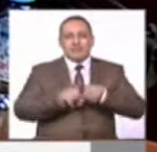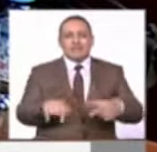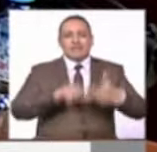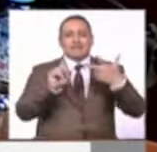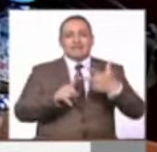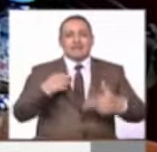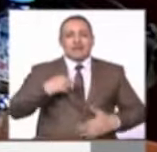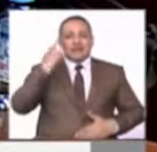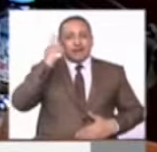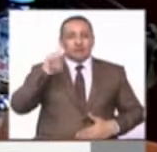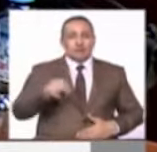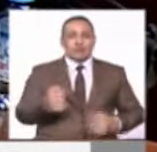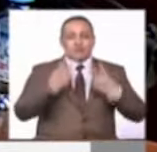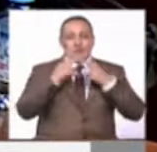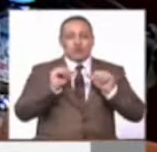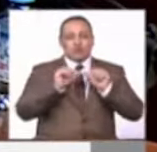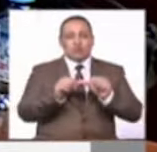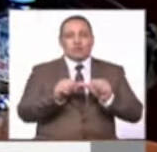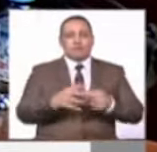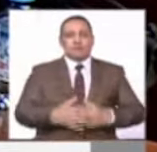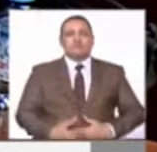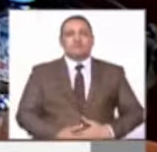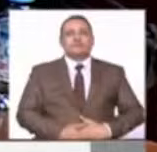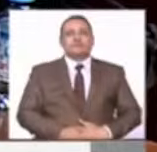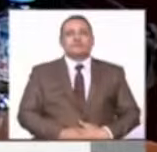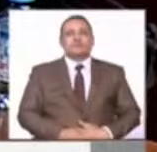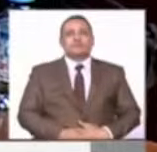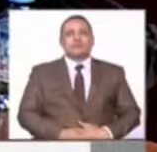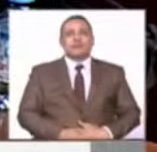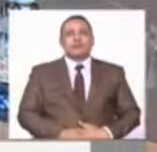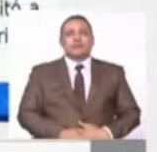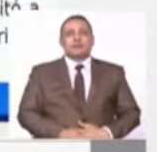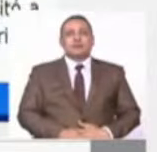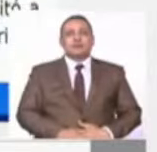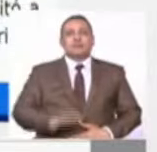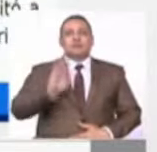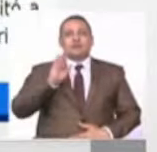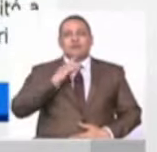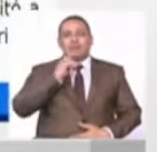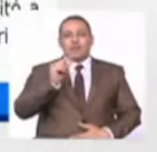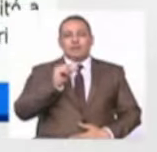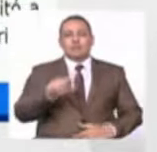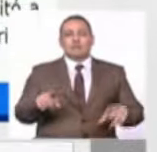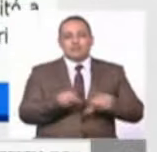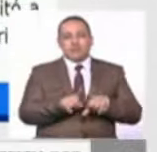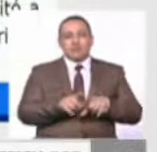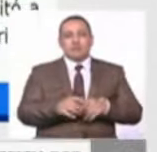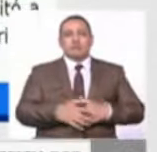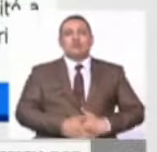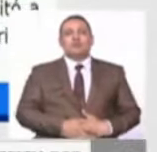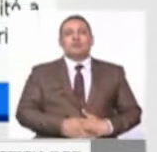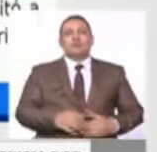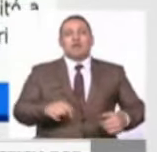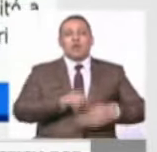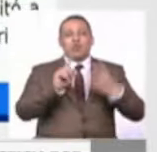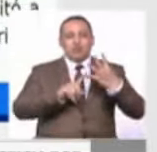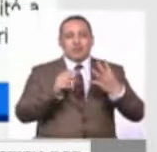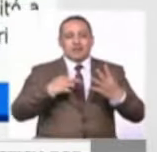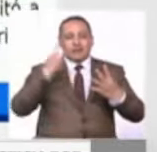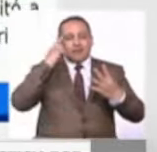tercera razón sigamos tiene el uso de la palabra la cuarta